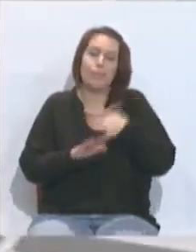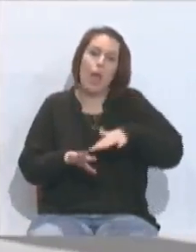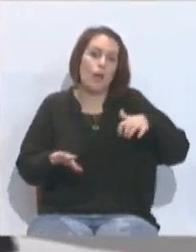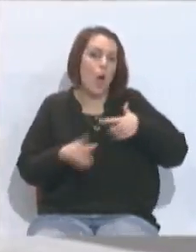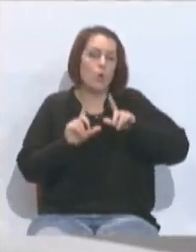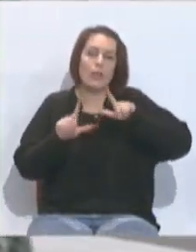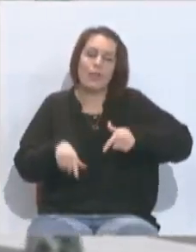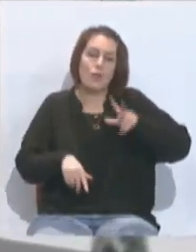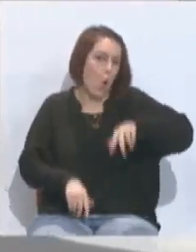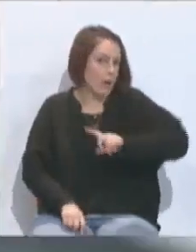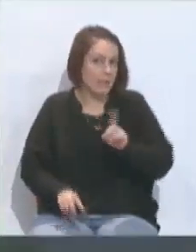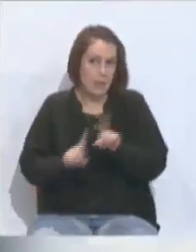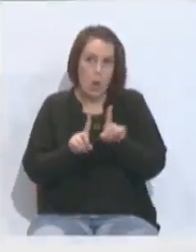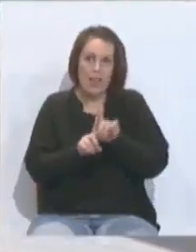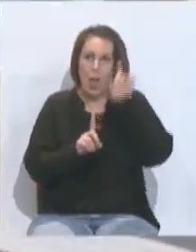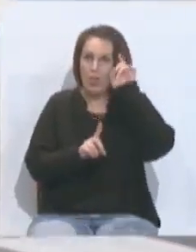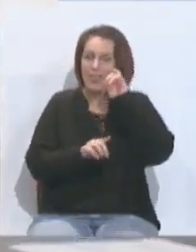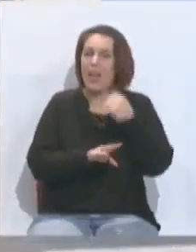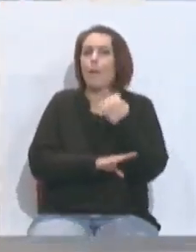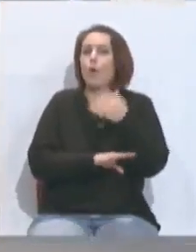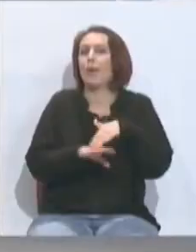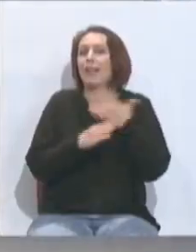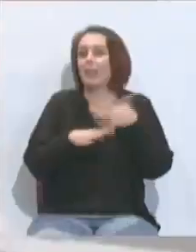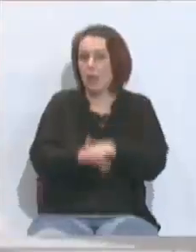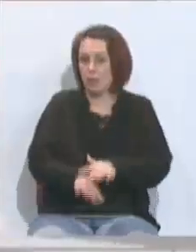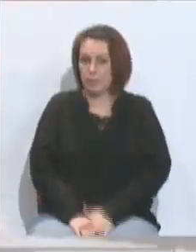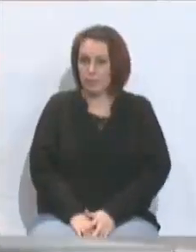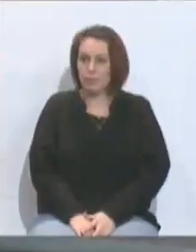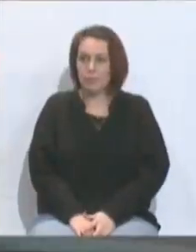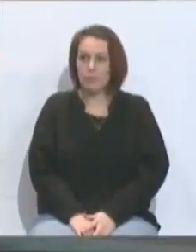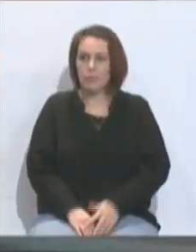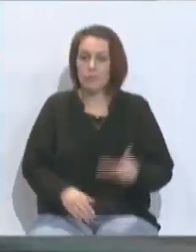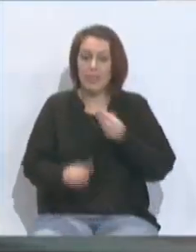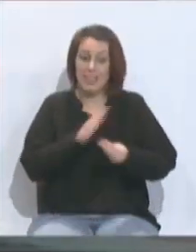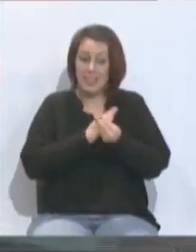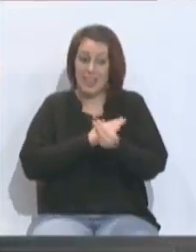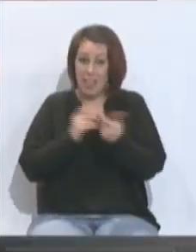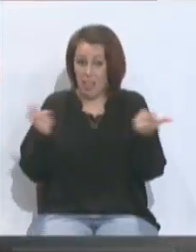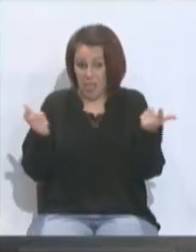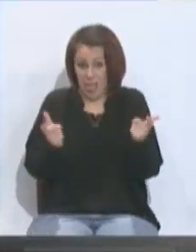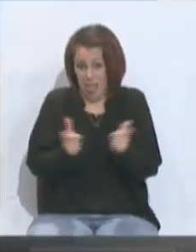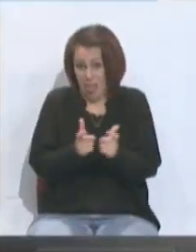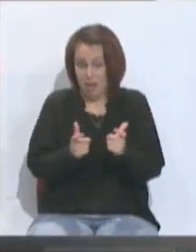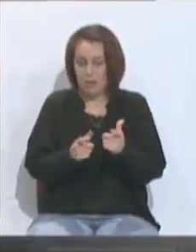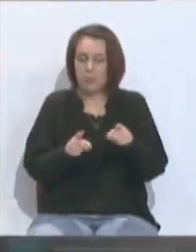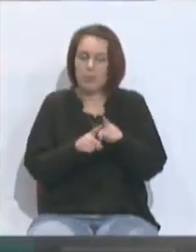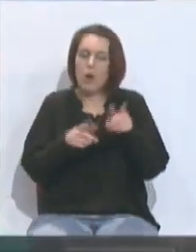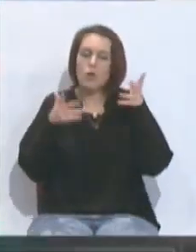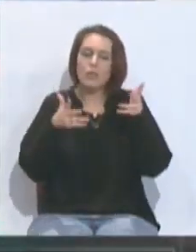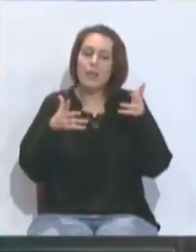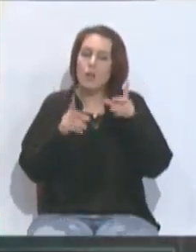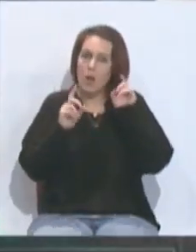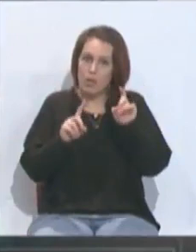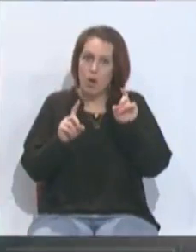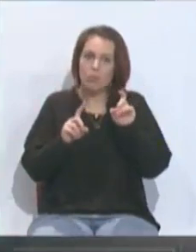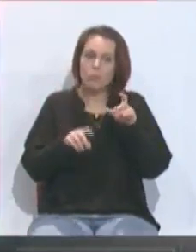son unidades como tal, sino docentes de apoyo a la integración. El descenso de la natalidad que arguye la Consejería de Educación